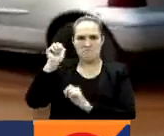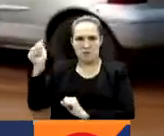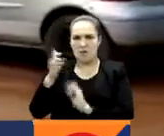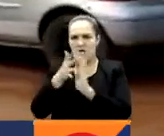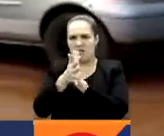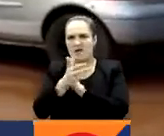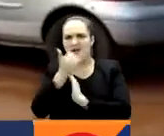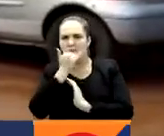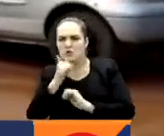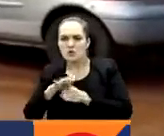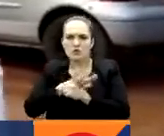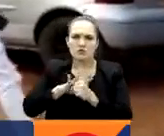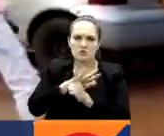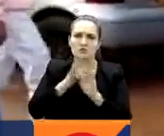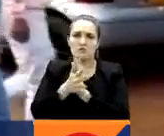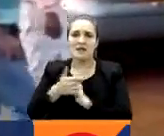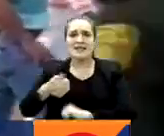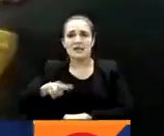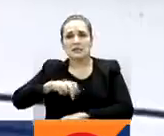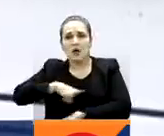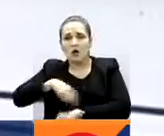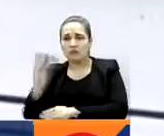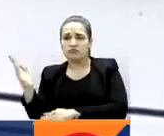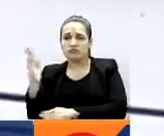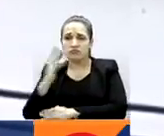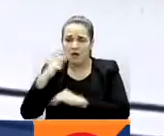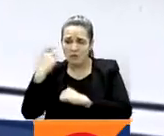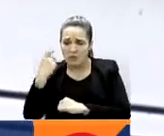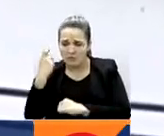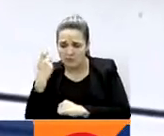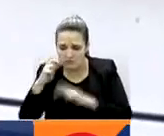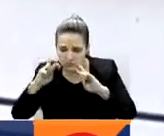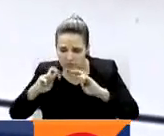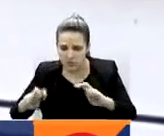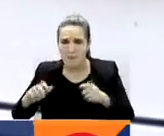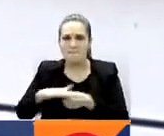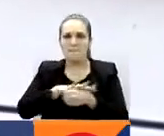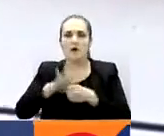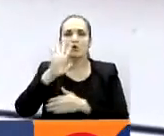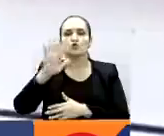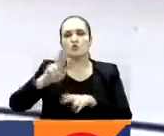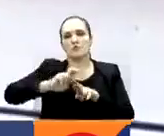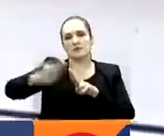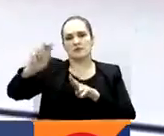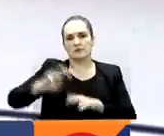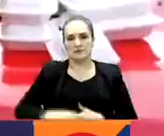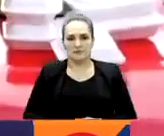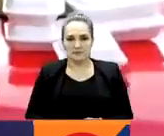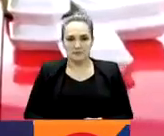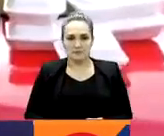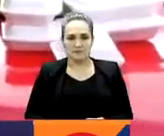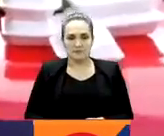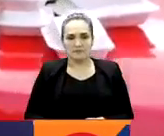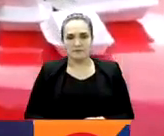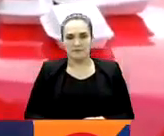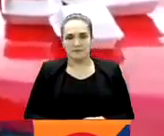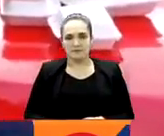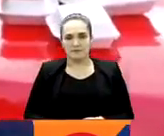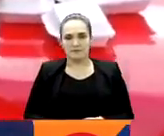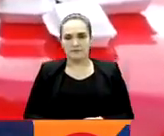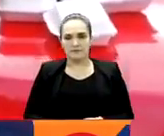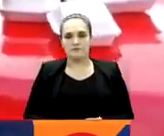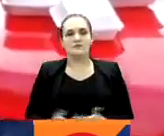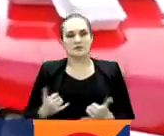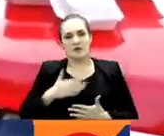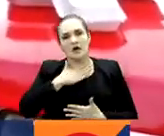de estas 17 horas de labores que no se detuvieron en el barrio Centenario de la capital del departamento de Caldas. Hoy podemos darle un parte de